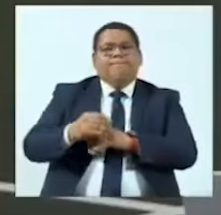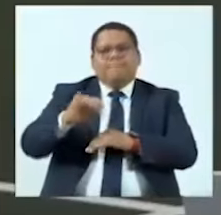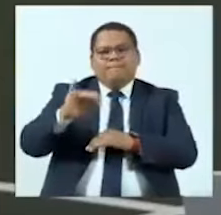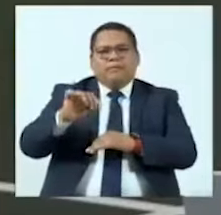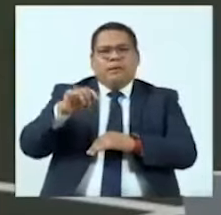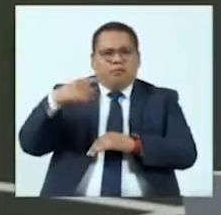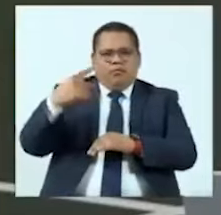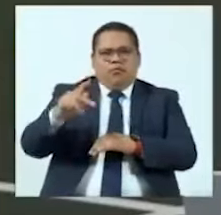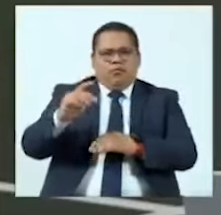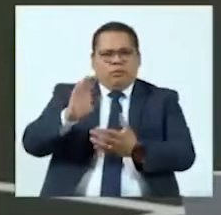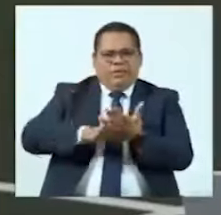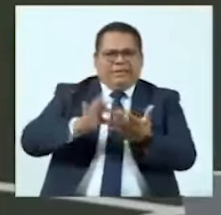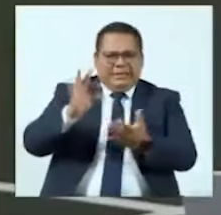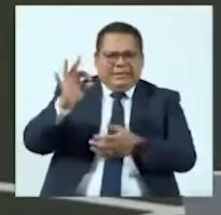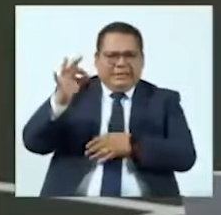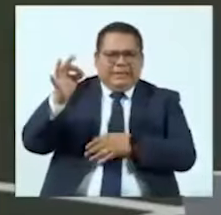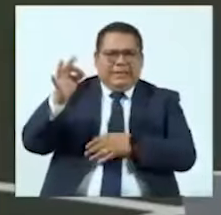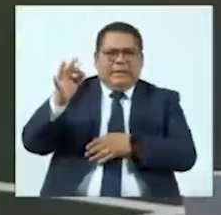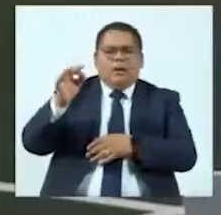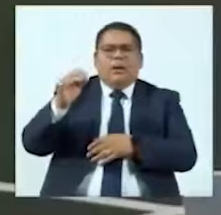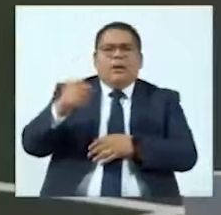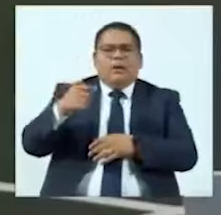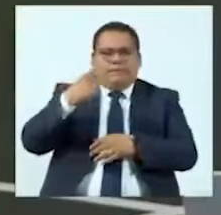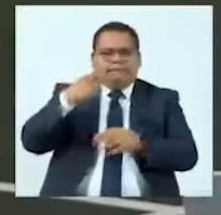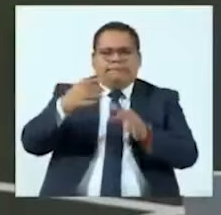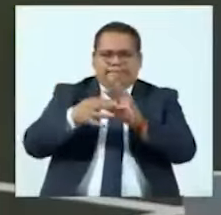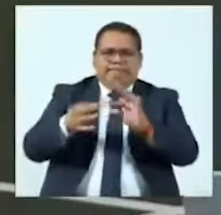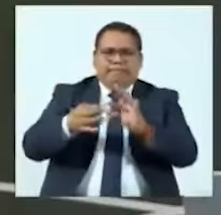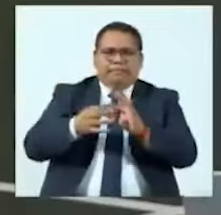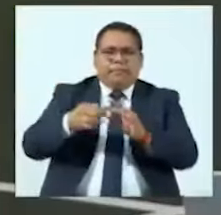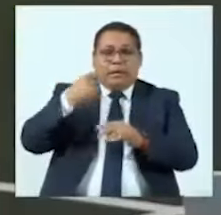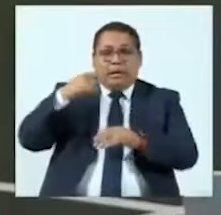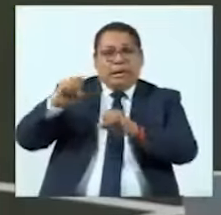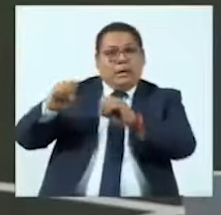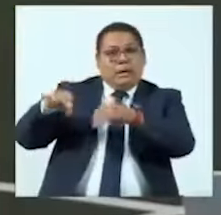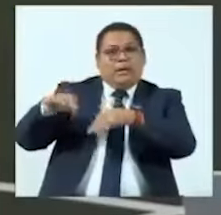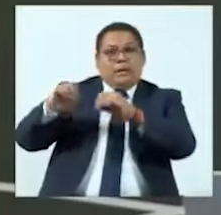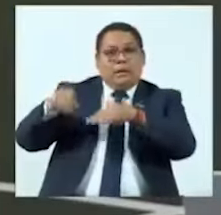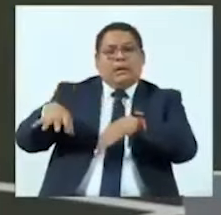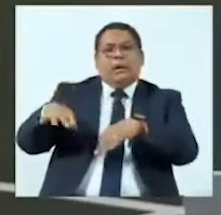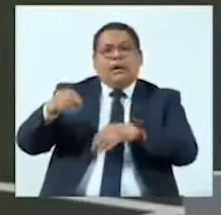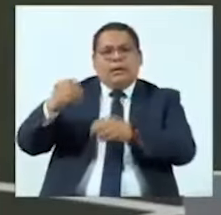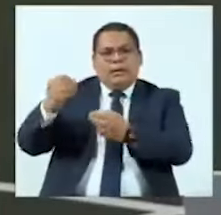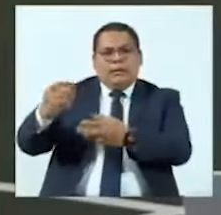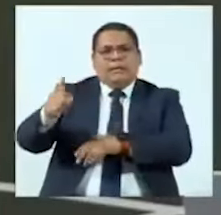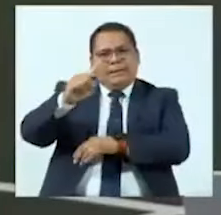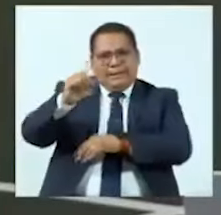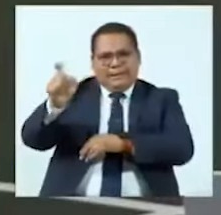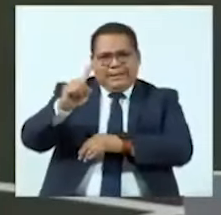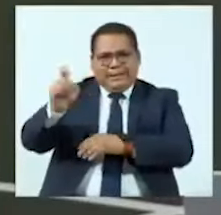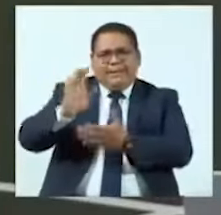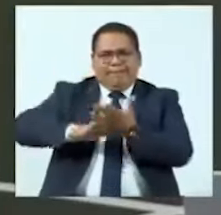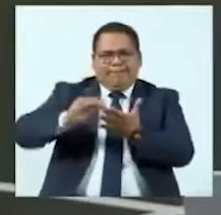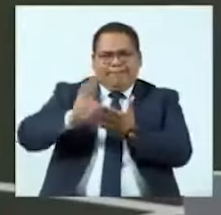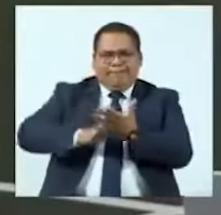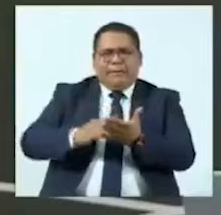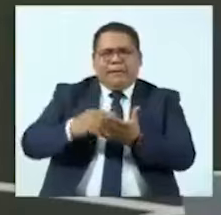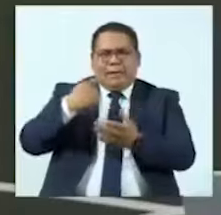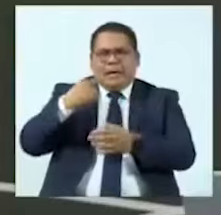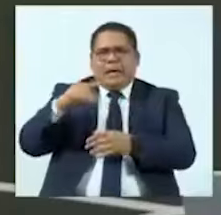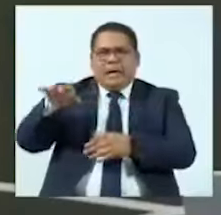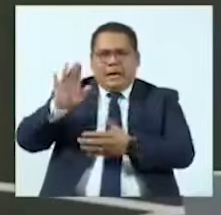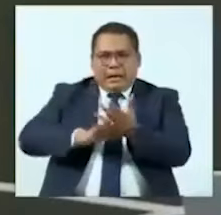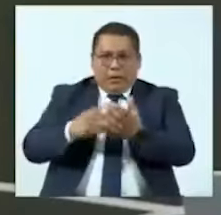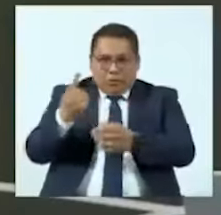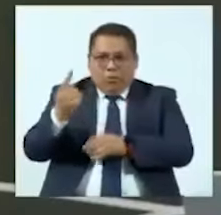ficha la dinámica es la siguiente para estar claros en cada Oficialía vamos a repartir 100 fichas Okay cada ficha tiene beneficio a dos